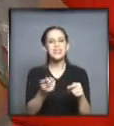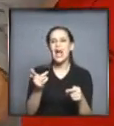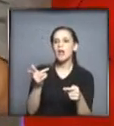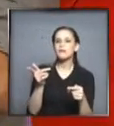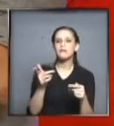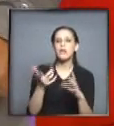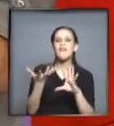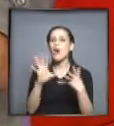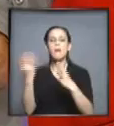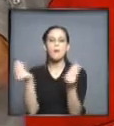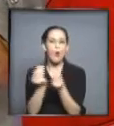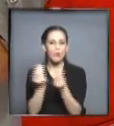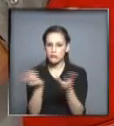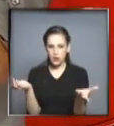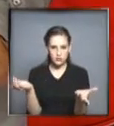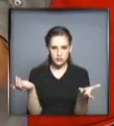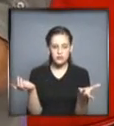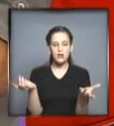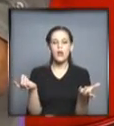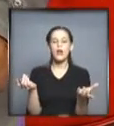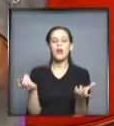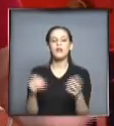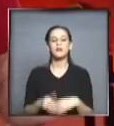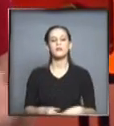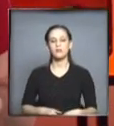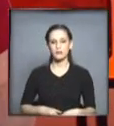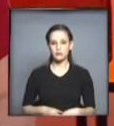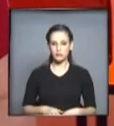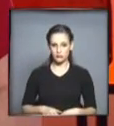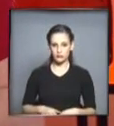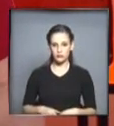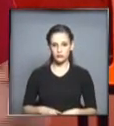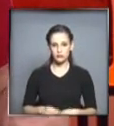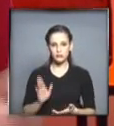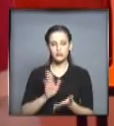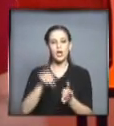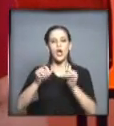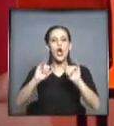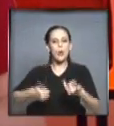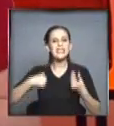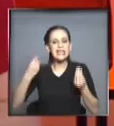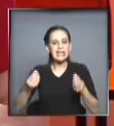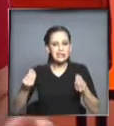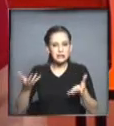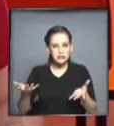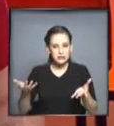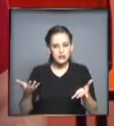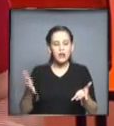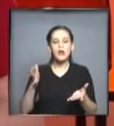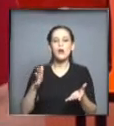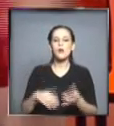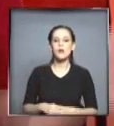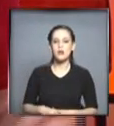mí me parece un poco que el tema de la militancia joven está algo sobrevaluada. Porque ¿qué es la juventud? La juventud es el estado que adquiere con el transcurso del